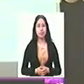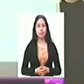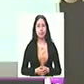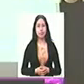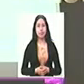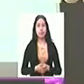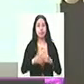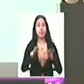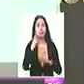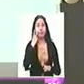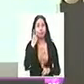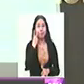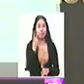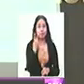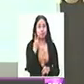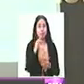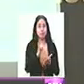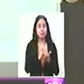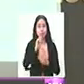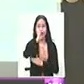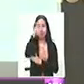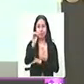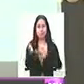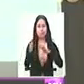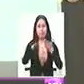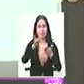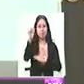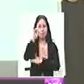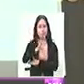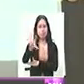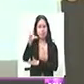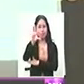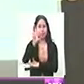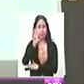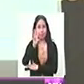Habíamos visto en otra lámina que la tasa de letalidad en el país es de